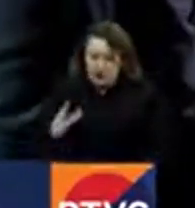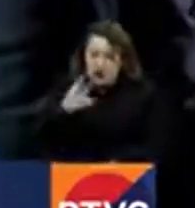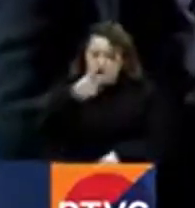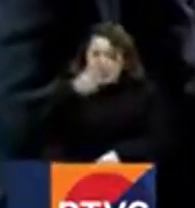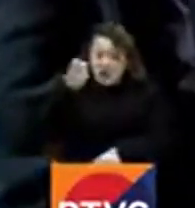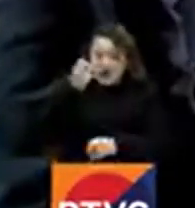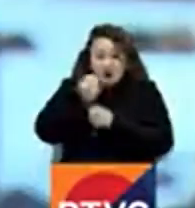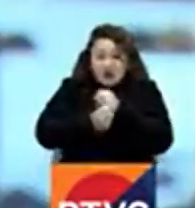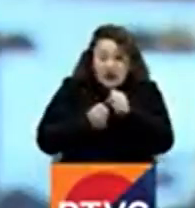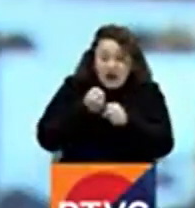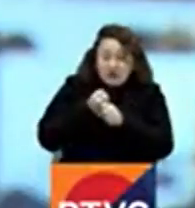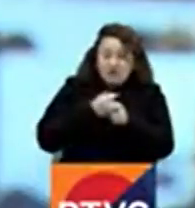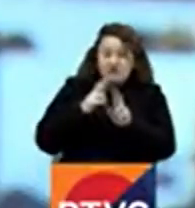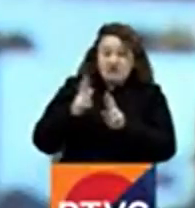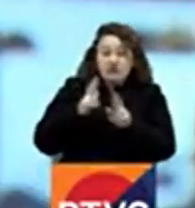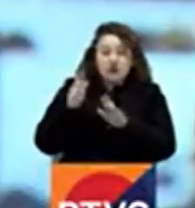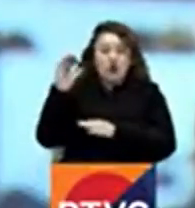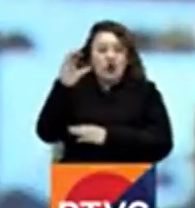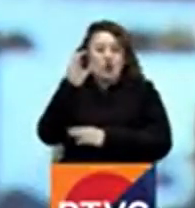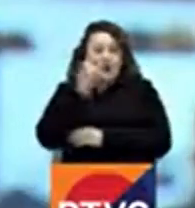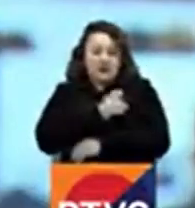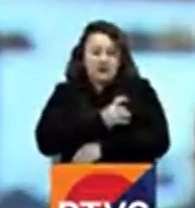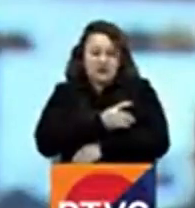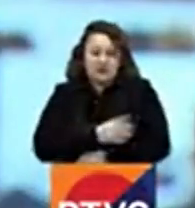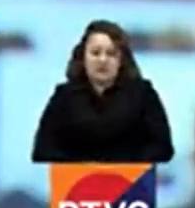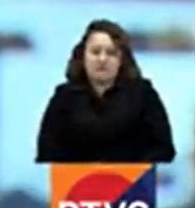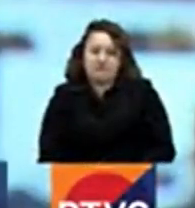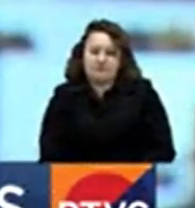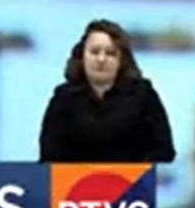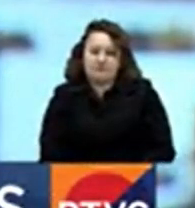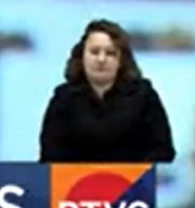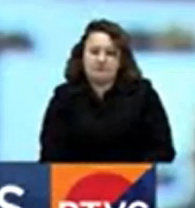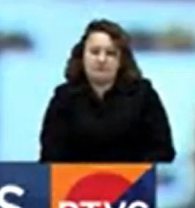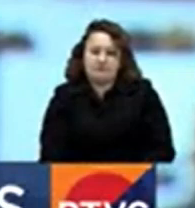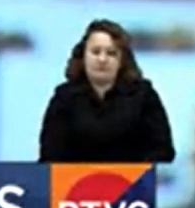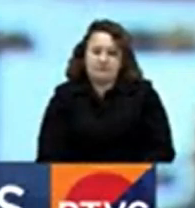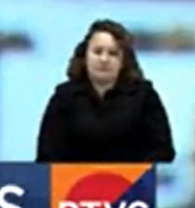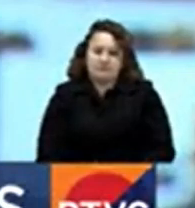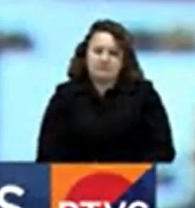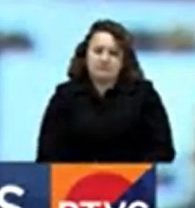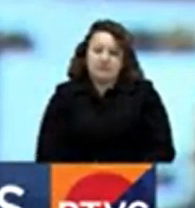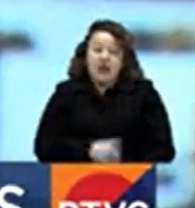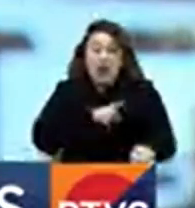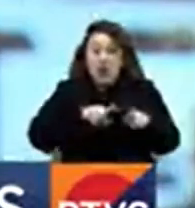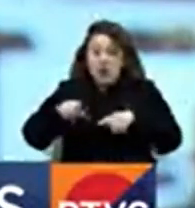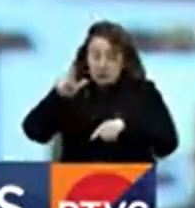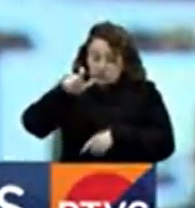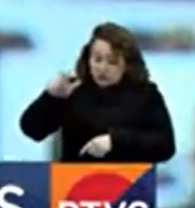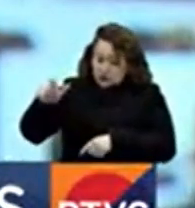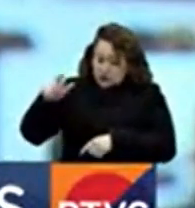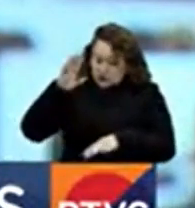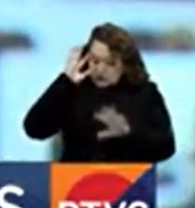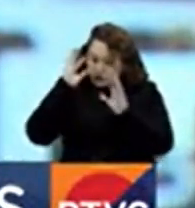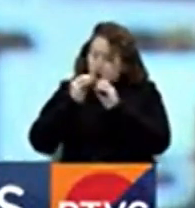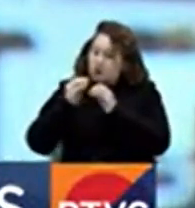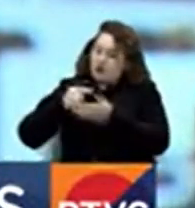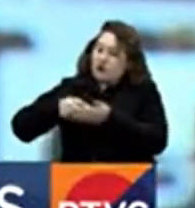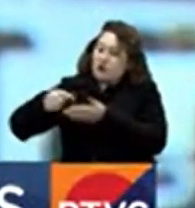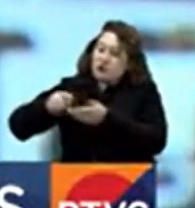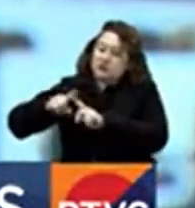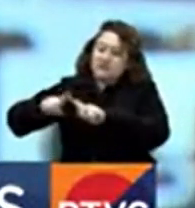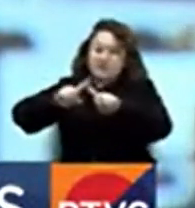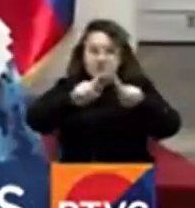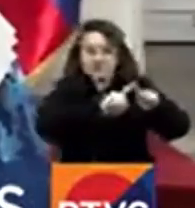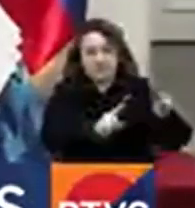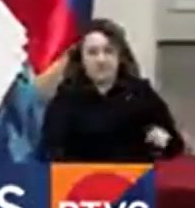entre Colombia y Chile. Durante esta visita a Chile, algunos integrantes del gobierno colombiano firmaron diferentes acuerdos y compromisos con sus